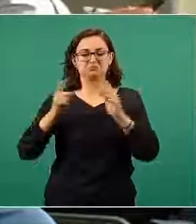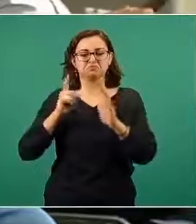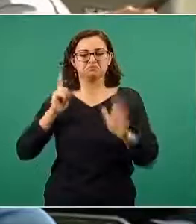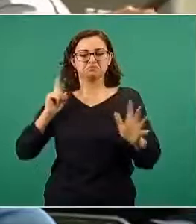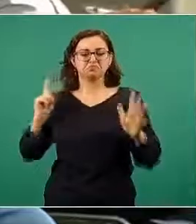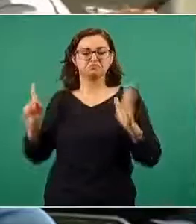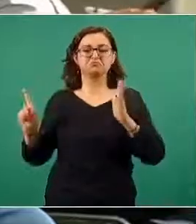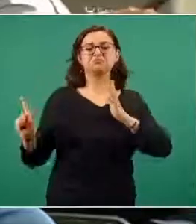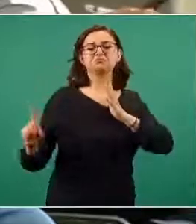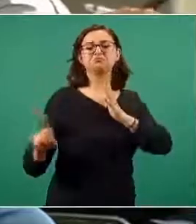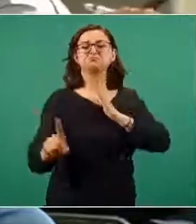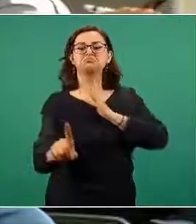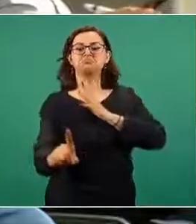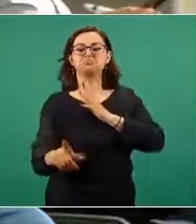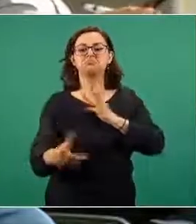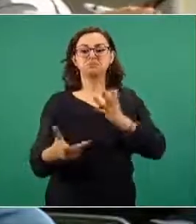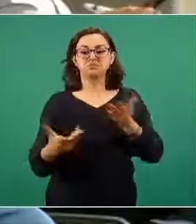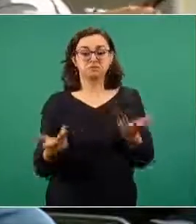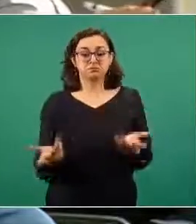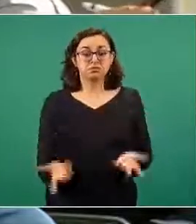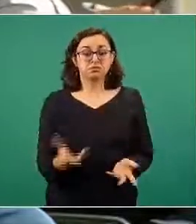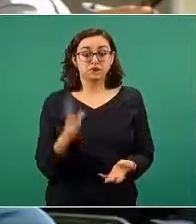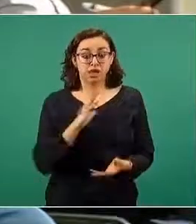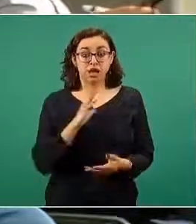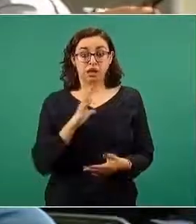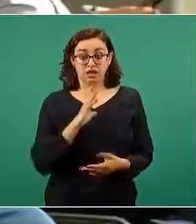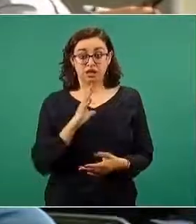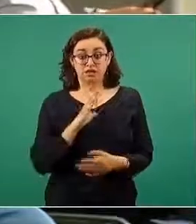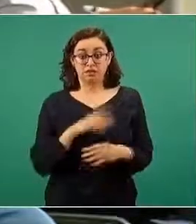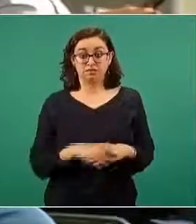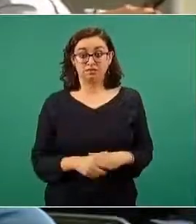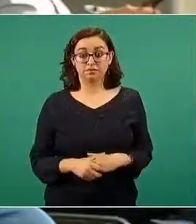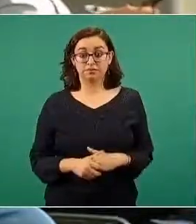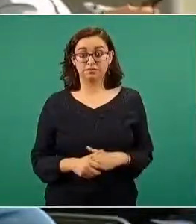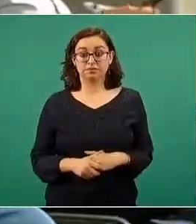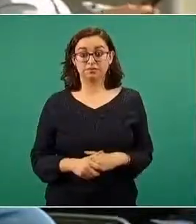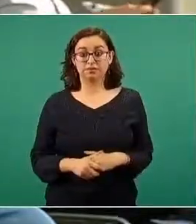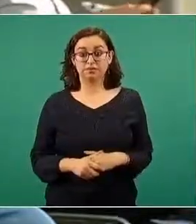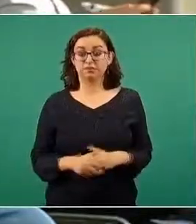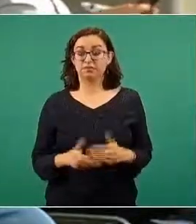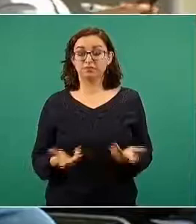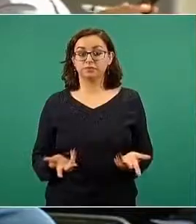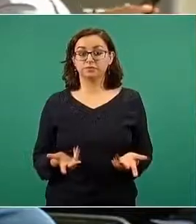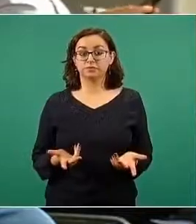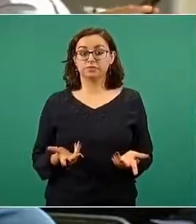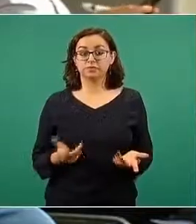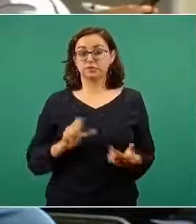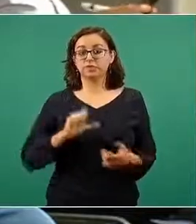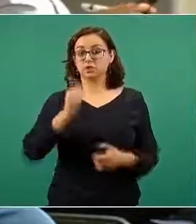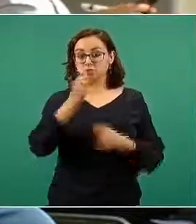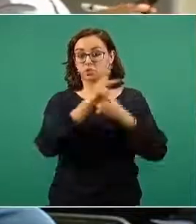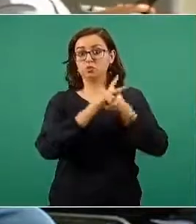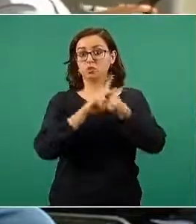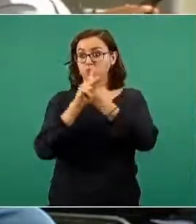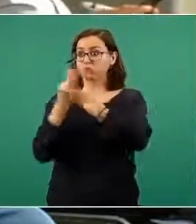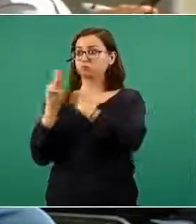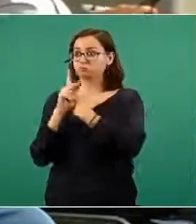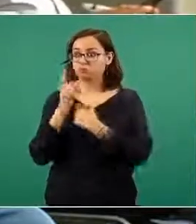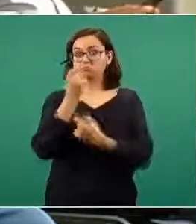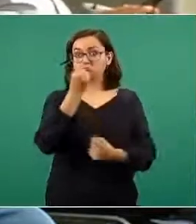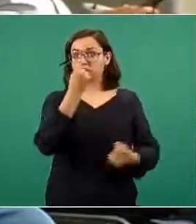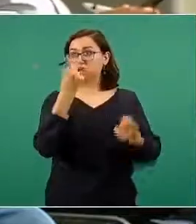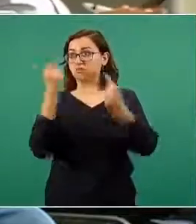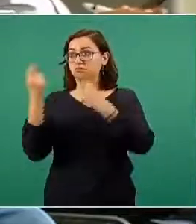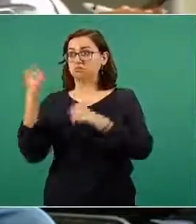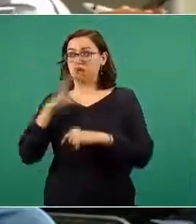se ha vacunado aunque no corresponda al sector de la población, como ha sucedido en nuestros países y ha habido un escándalo?